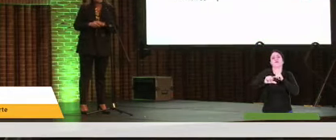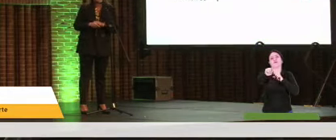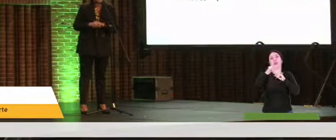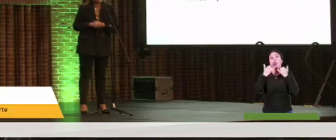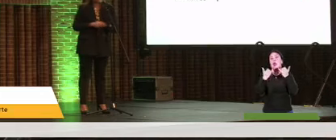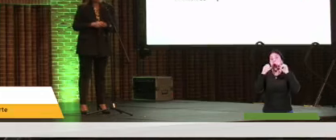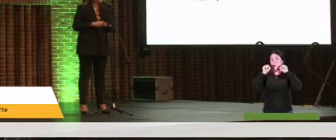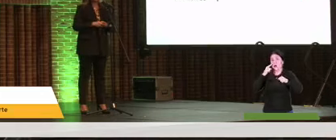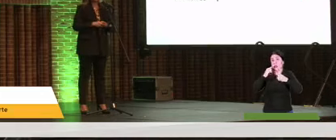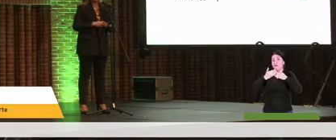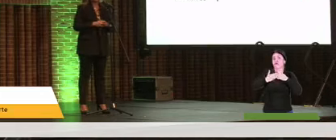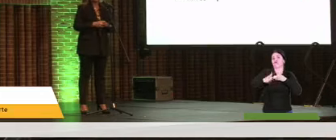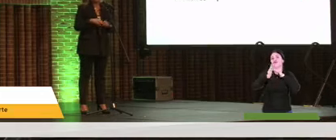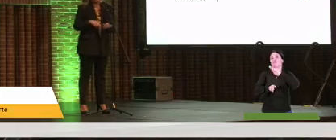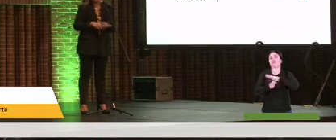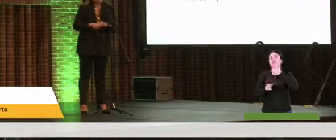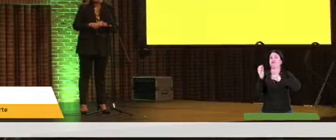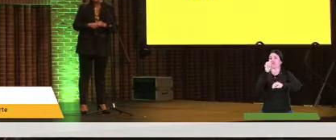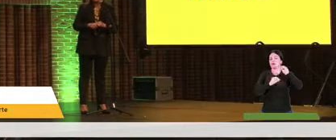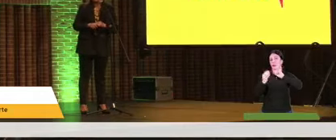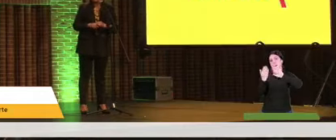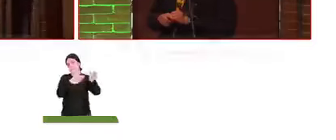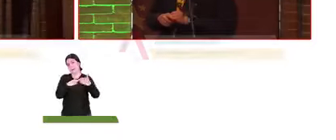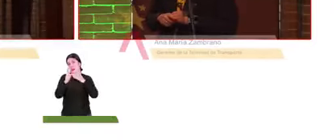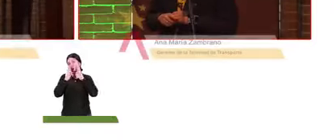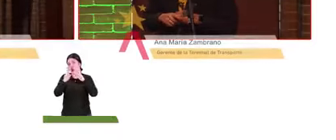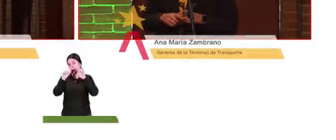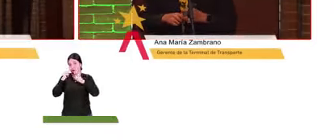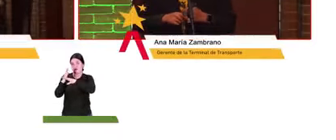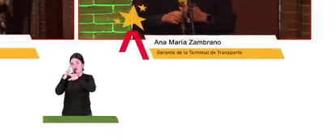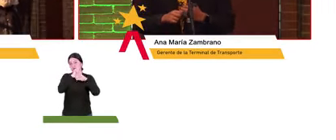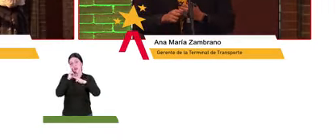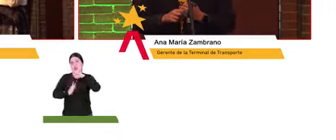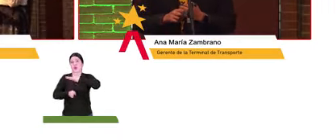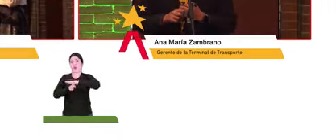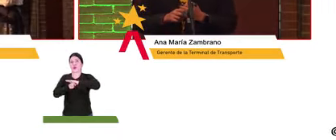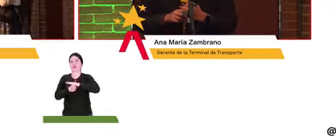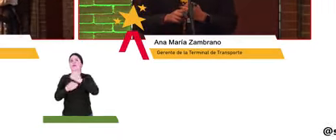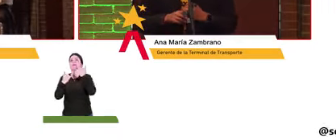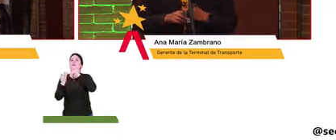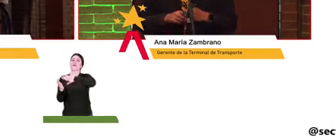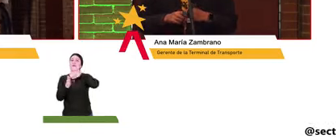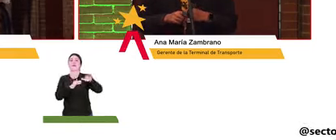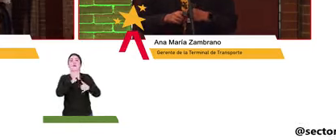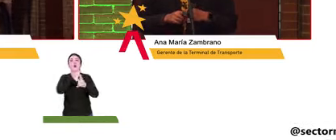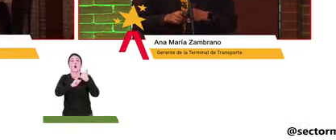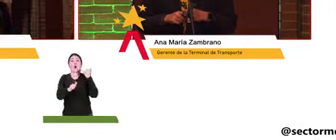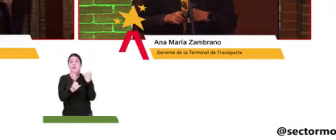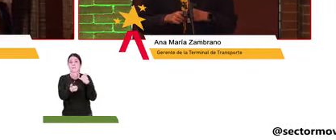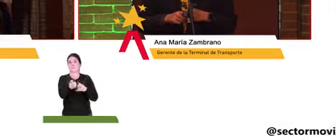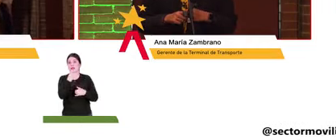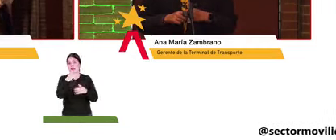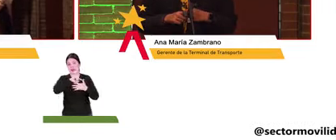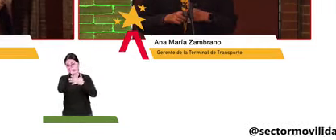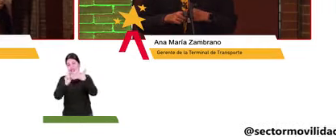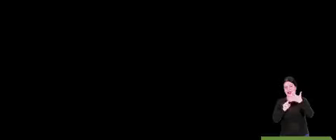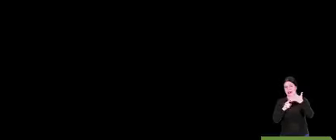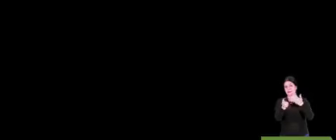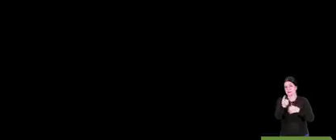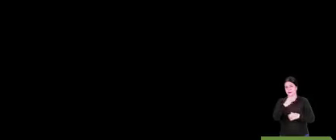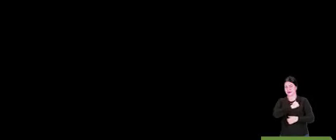de mantenimiento durante este año en la terminal Salitre. Qué bueno, Ana. Vamos con la última, con la quinta pregunta, por favor.